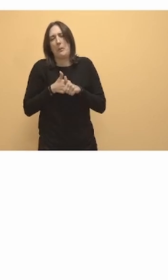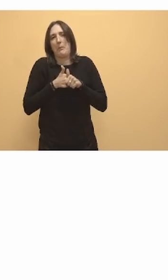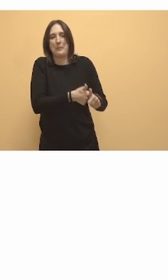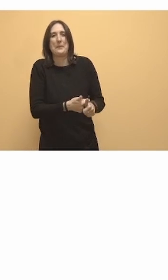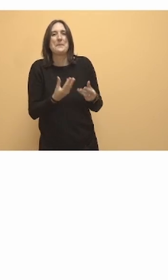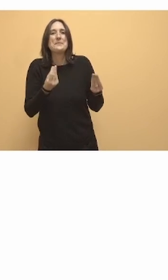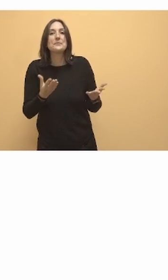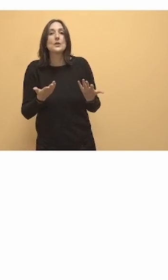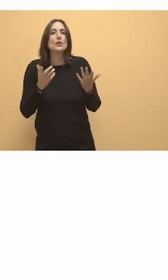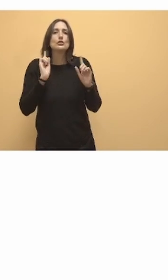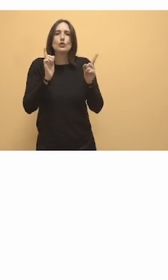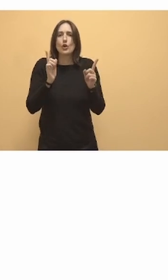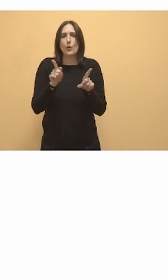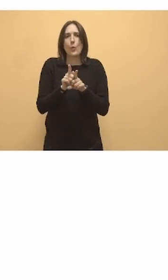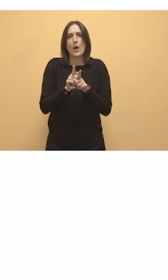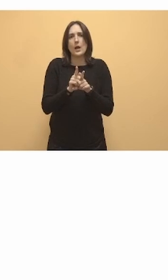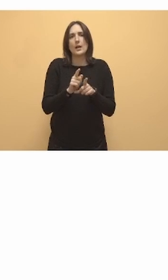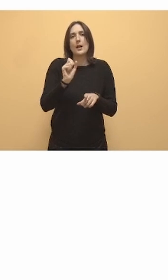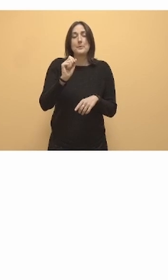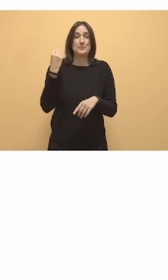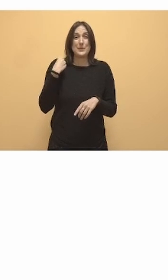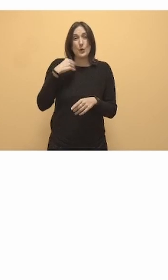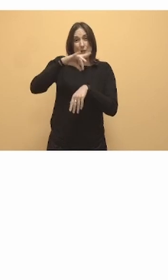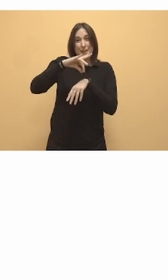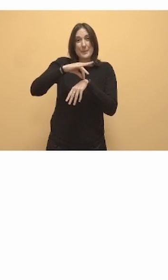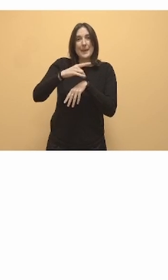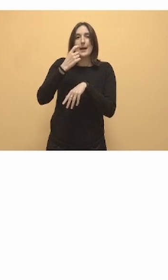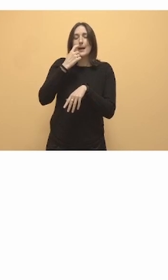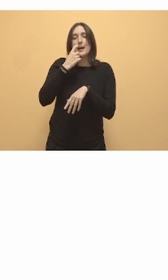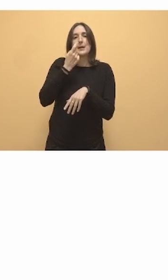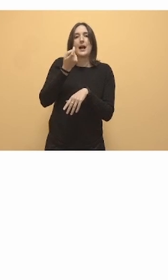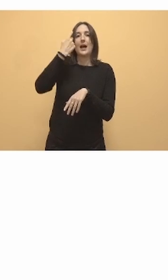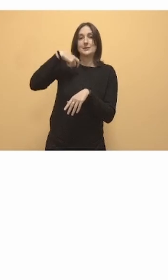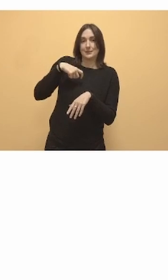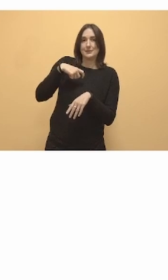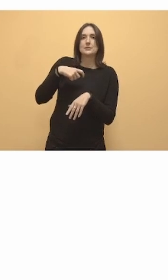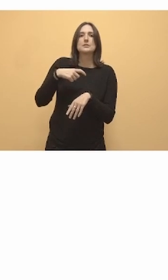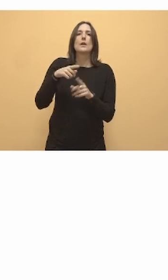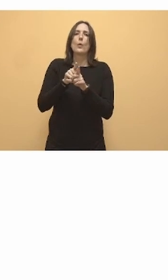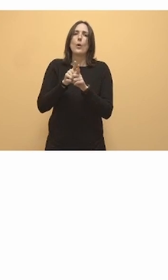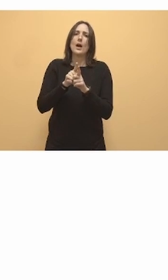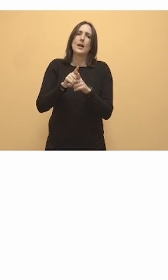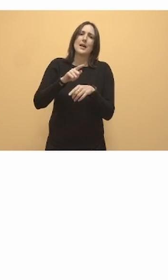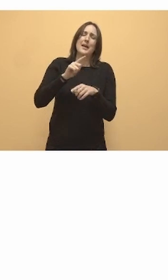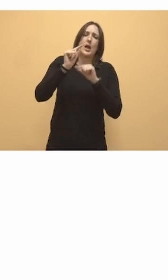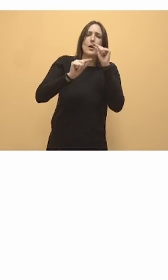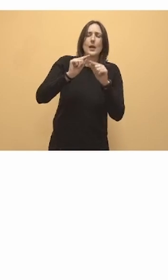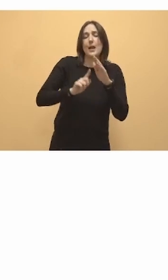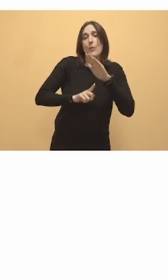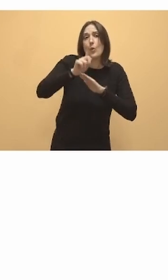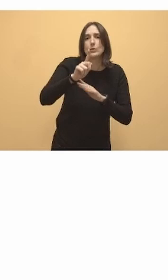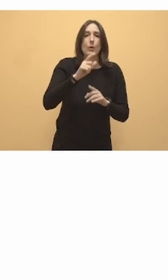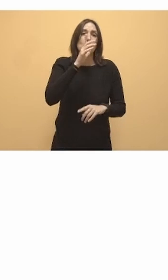Y entonces es simplemente porque creo que las agenesis tienen un componente muy importante, tanto genético como evolutivo, y este es el motivo porque una persona